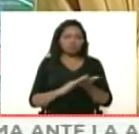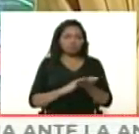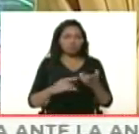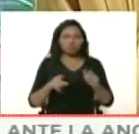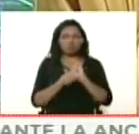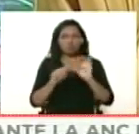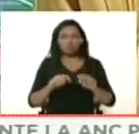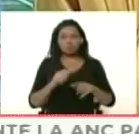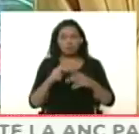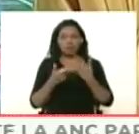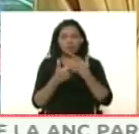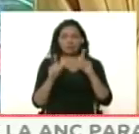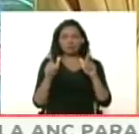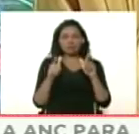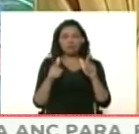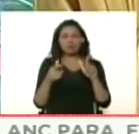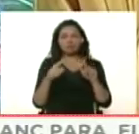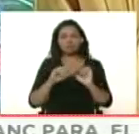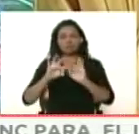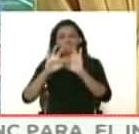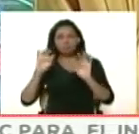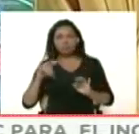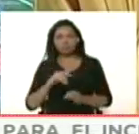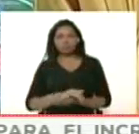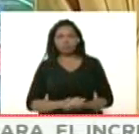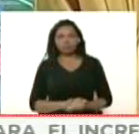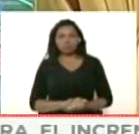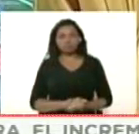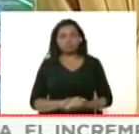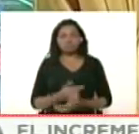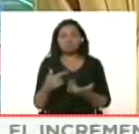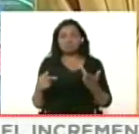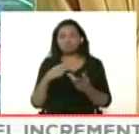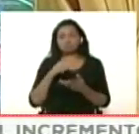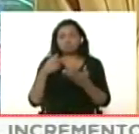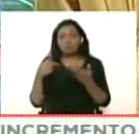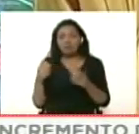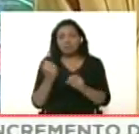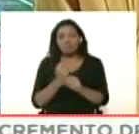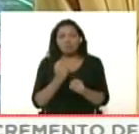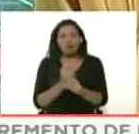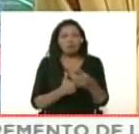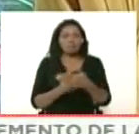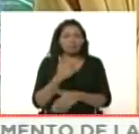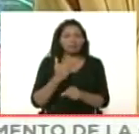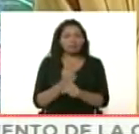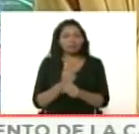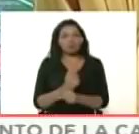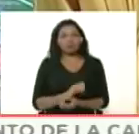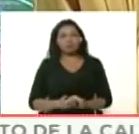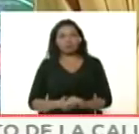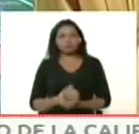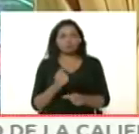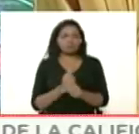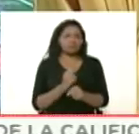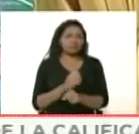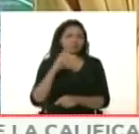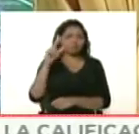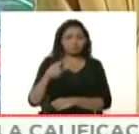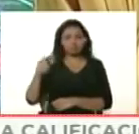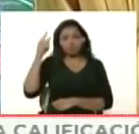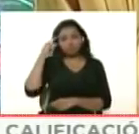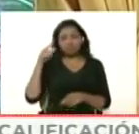la libertad, la democracia y la participación. De resto, lo demás es trabajo, trabajo, trabajar todos los